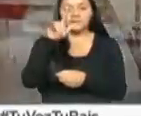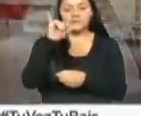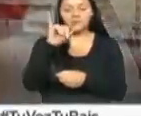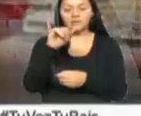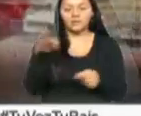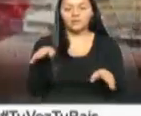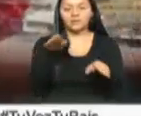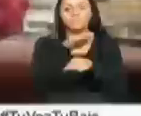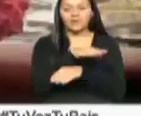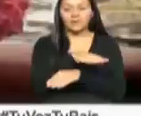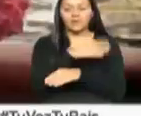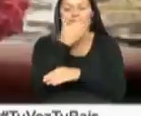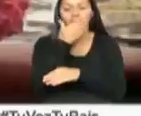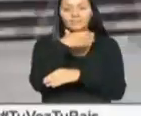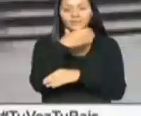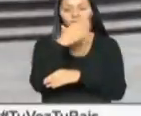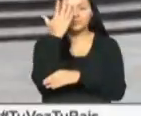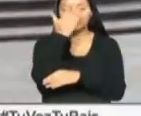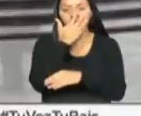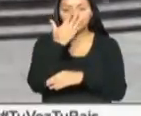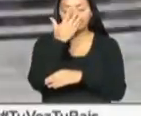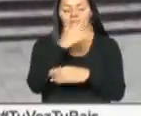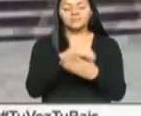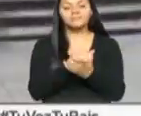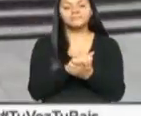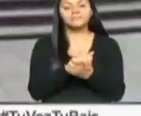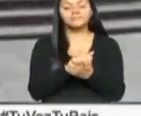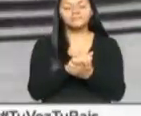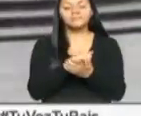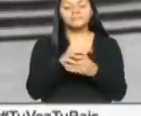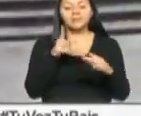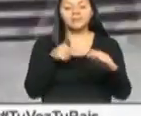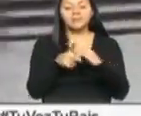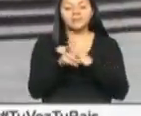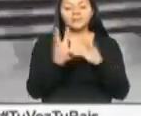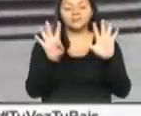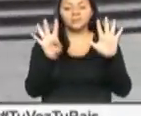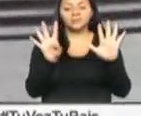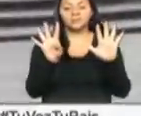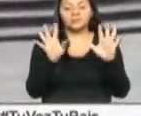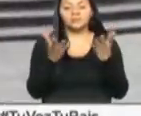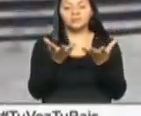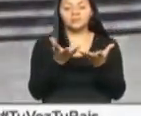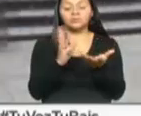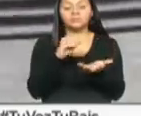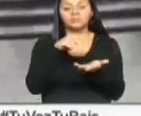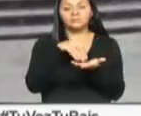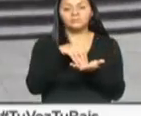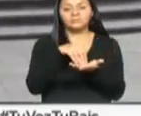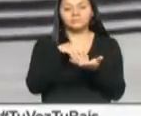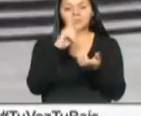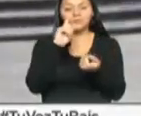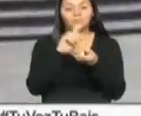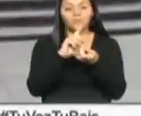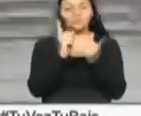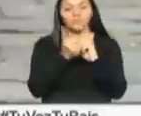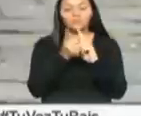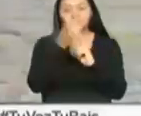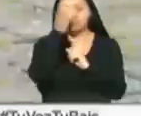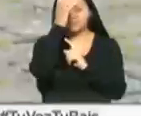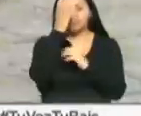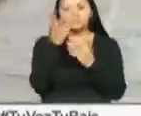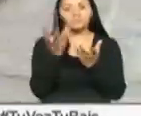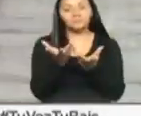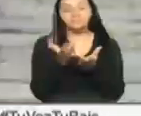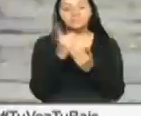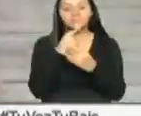Otavalo, Ambato y Esmeraldas. La inauguración de la novena edición del Encuentro Cultural se realizará en el Teatro Prometeo de